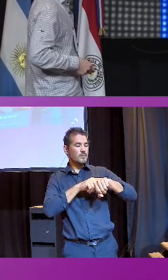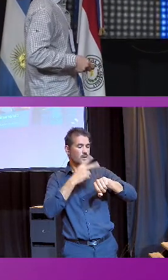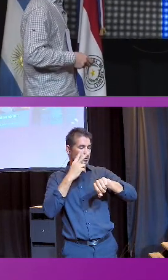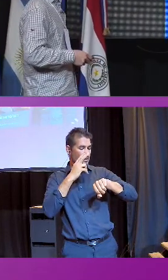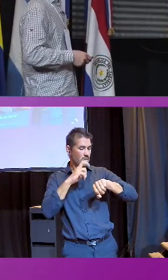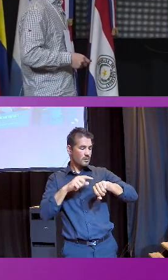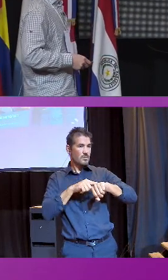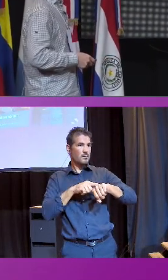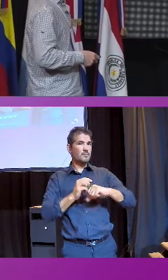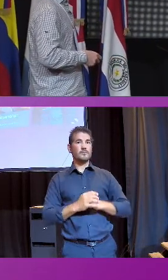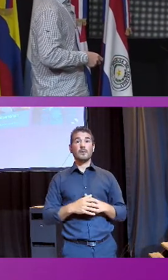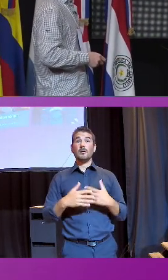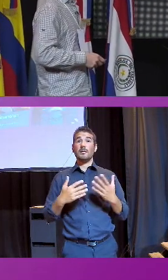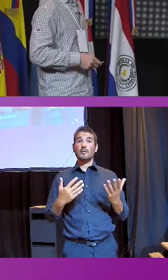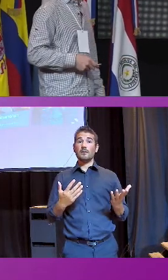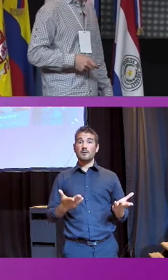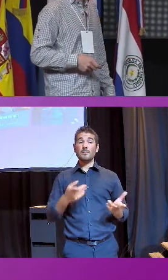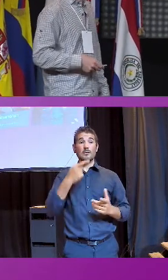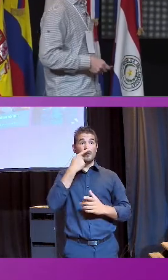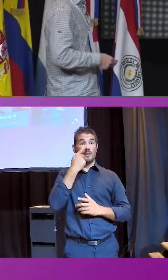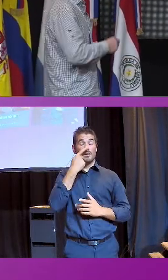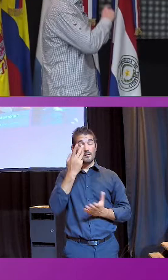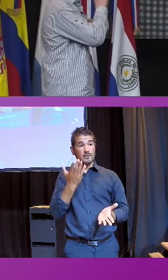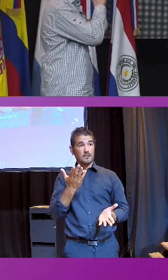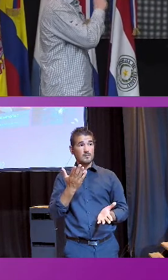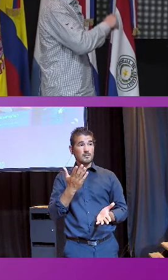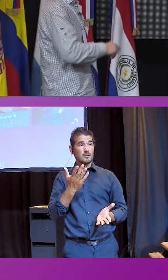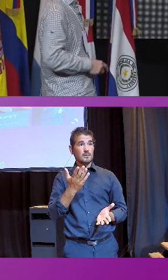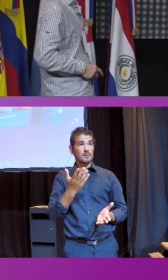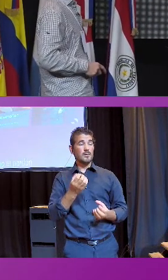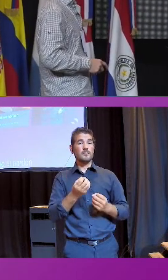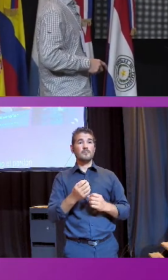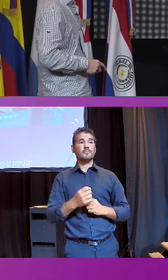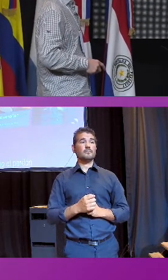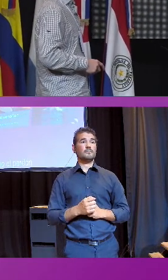Y lo que se vio es bastante llamativo, perdón,